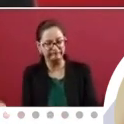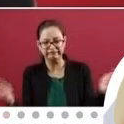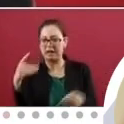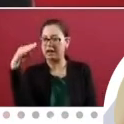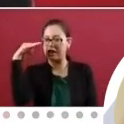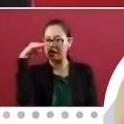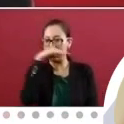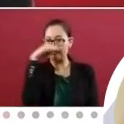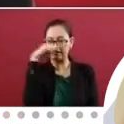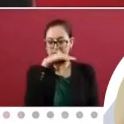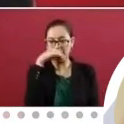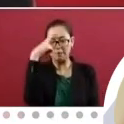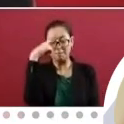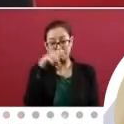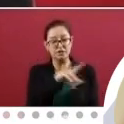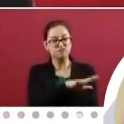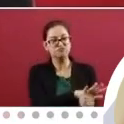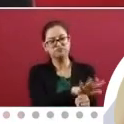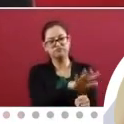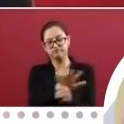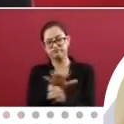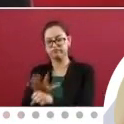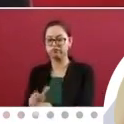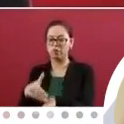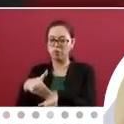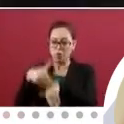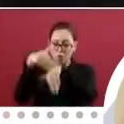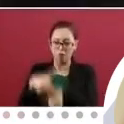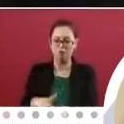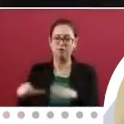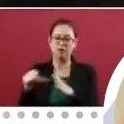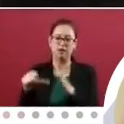esto o no? No.